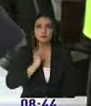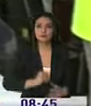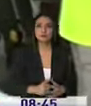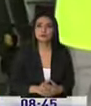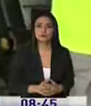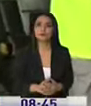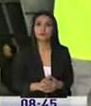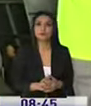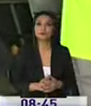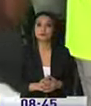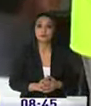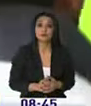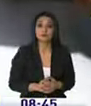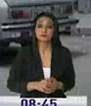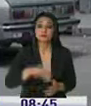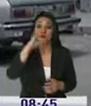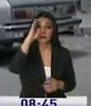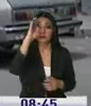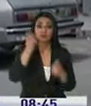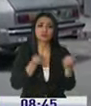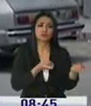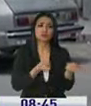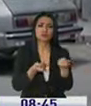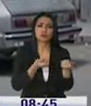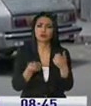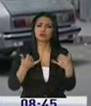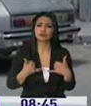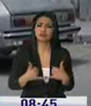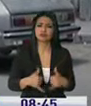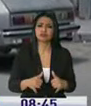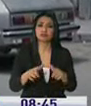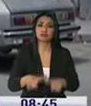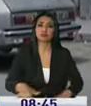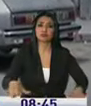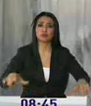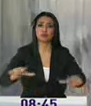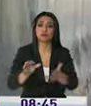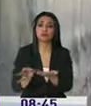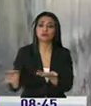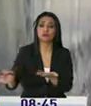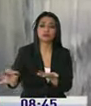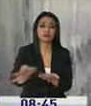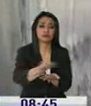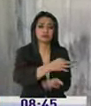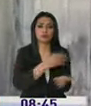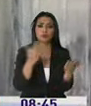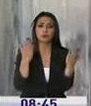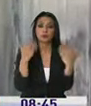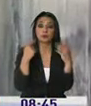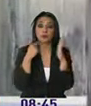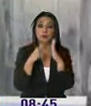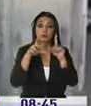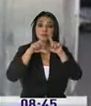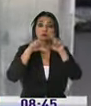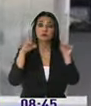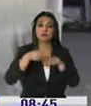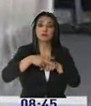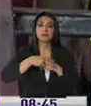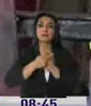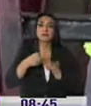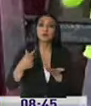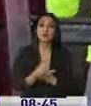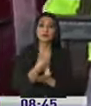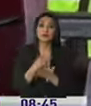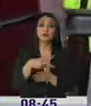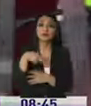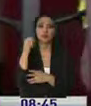Es un monitoreo inacabable que se empeña en los sectores periféricos de Guayaquil. Un taller ubicado en Guasmo Norte